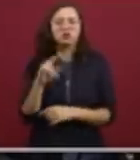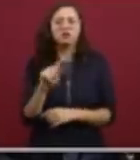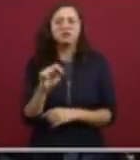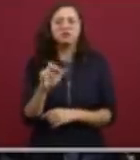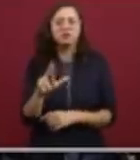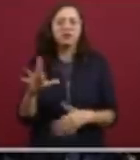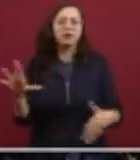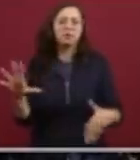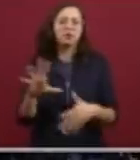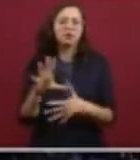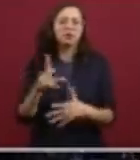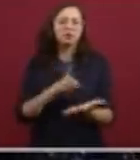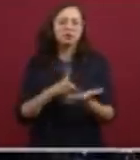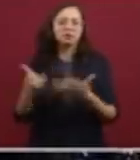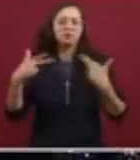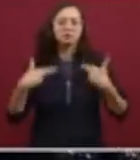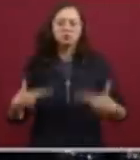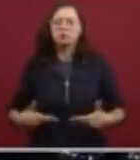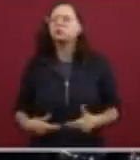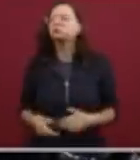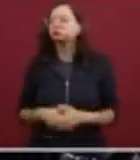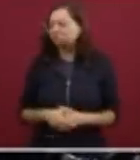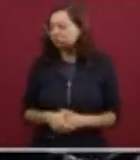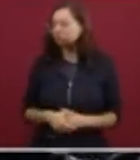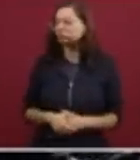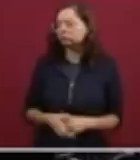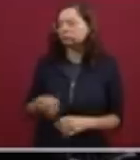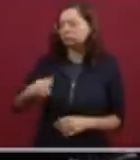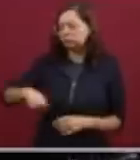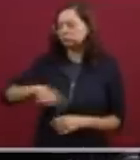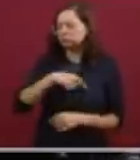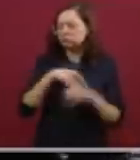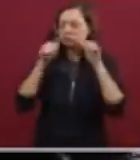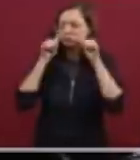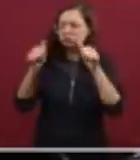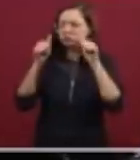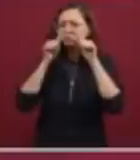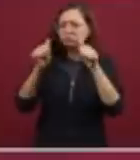atender. Ahora vamos a ver de qué se trata.